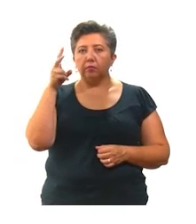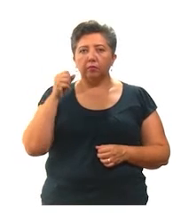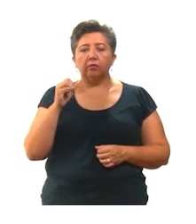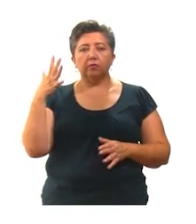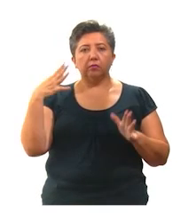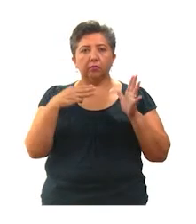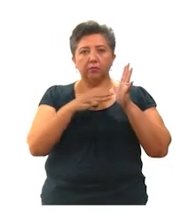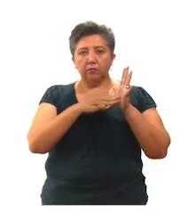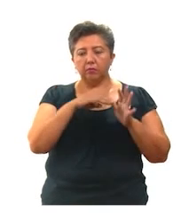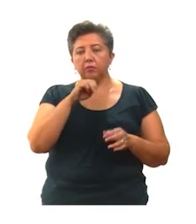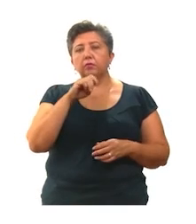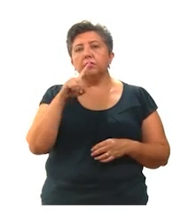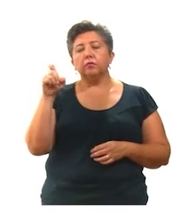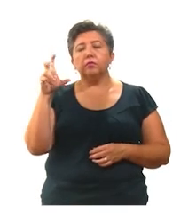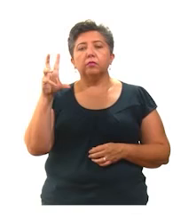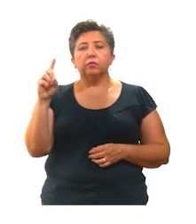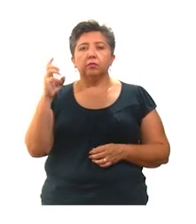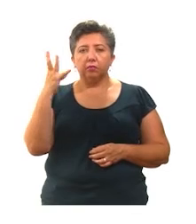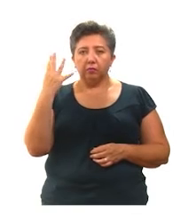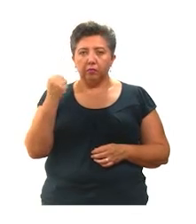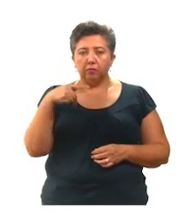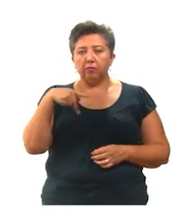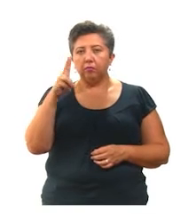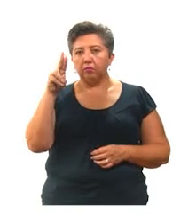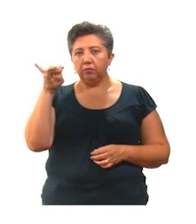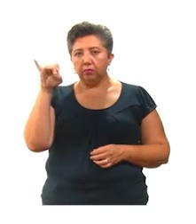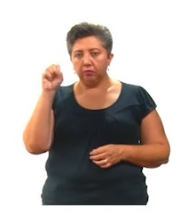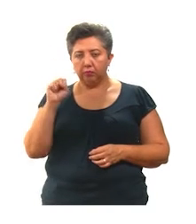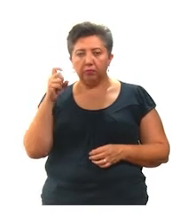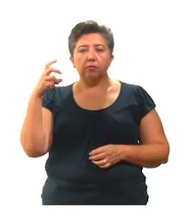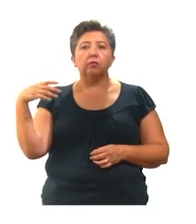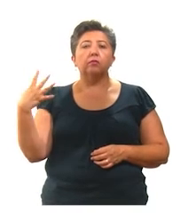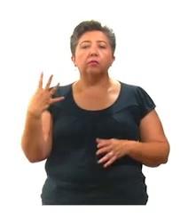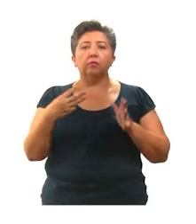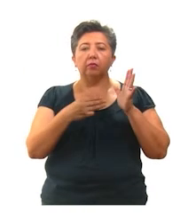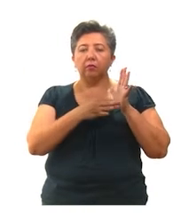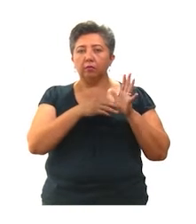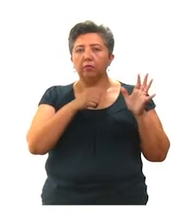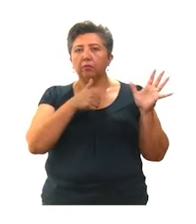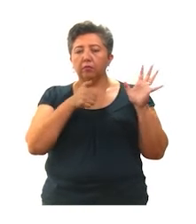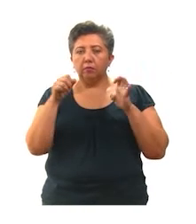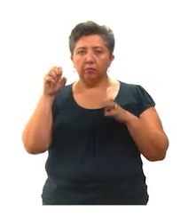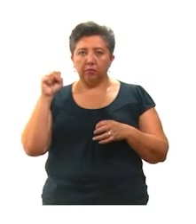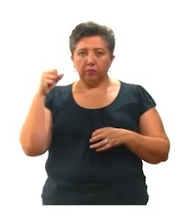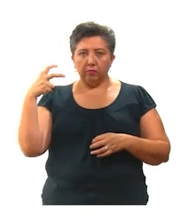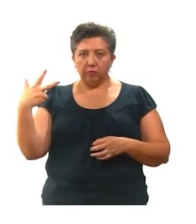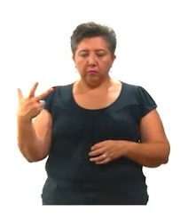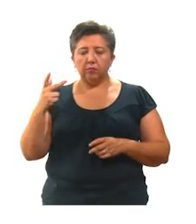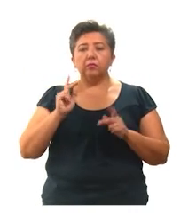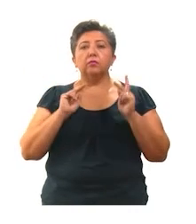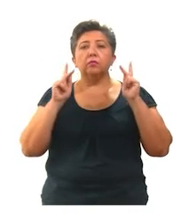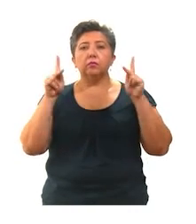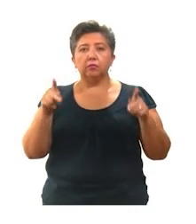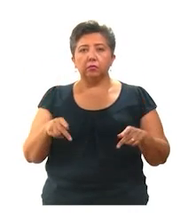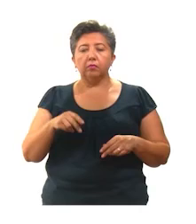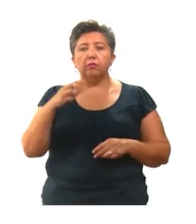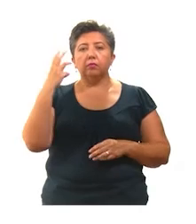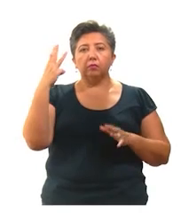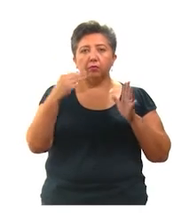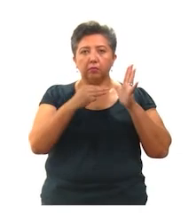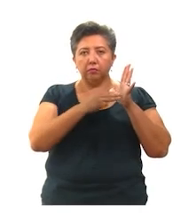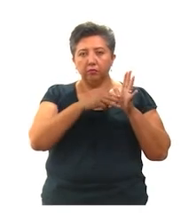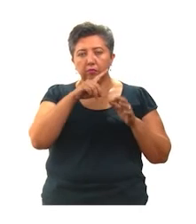Mashkanu, 1.091. Isamal, 989. Akanke, 951. Konkal, 724.